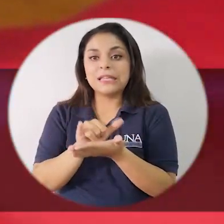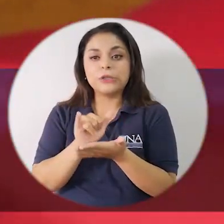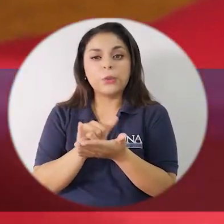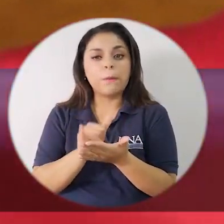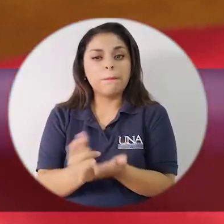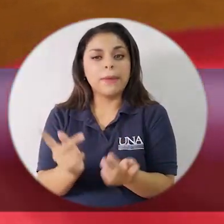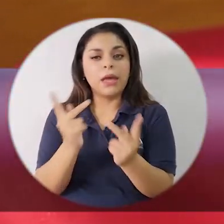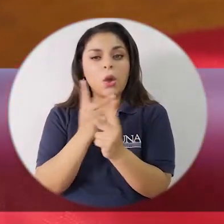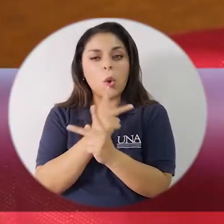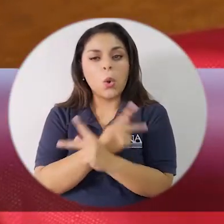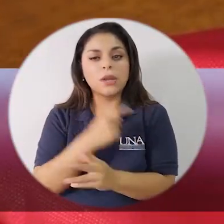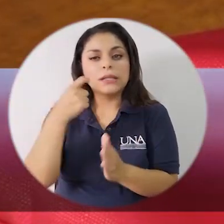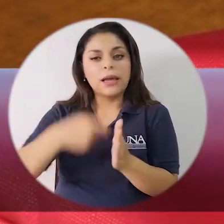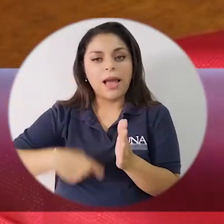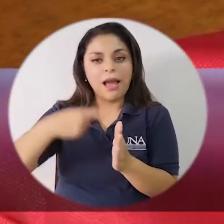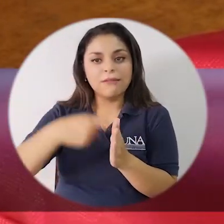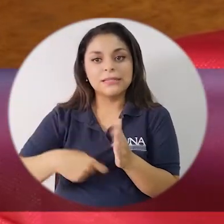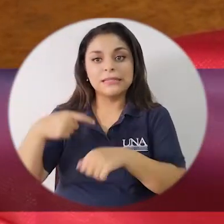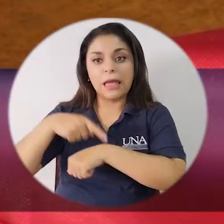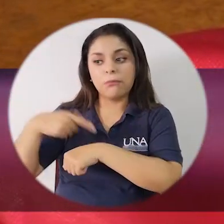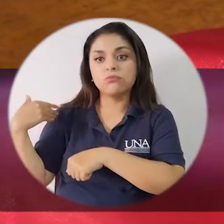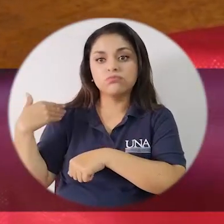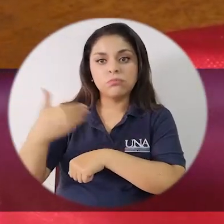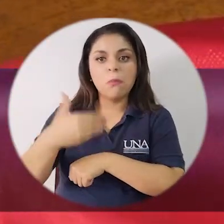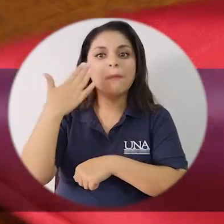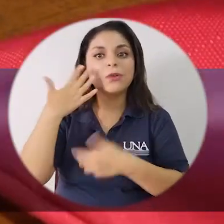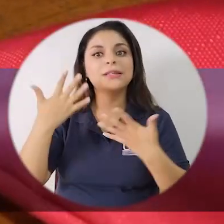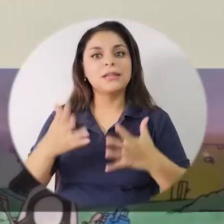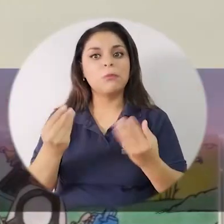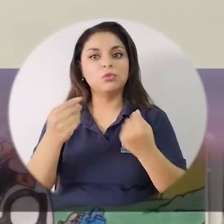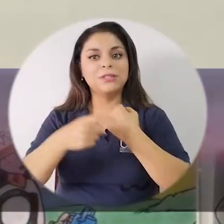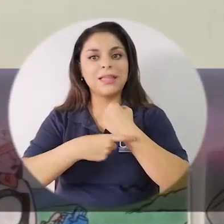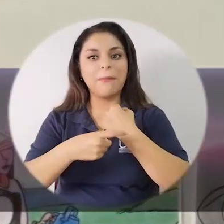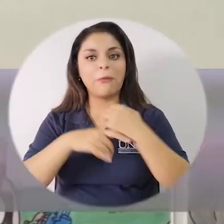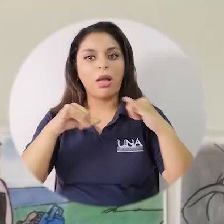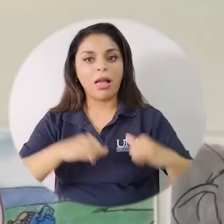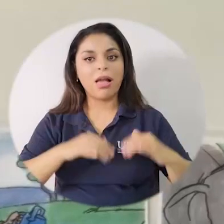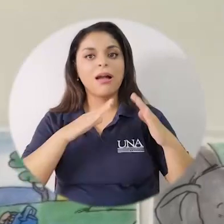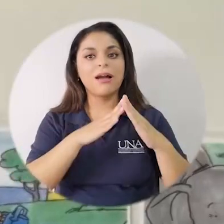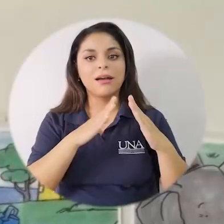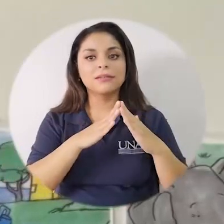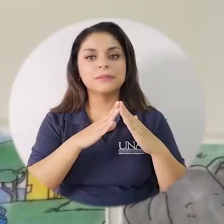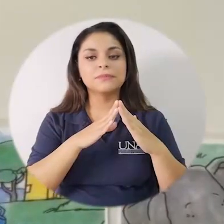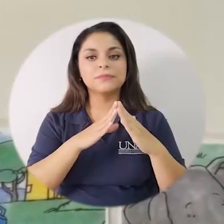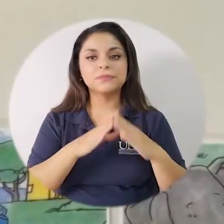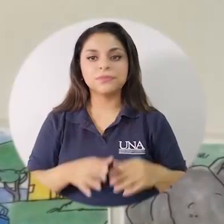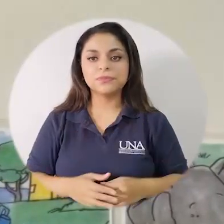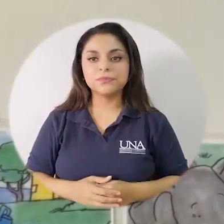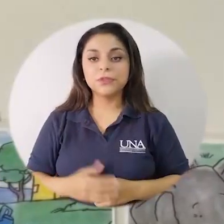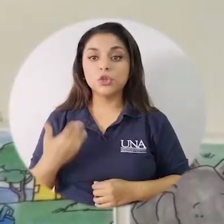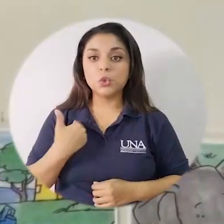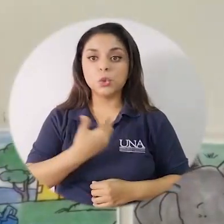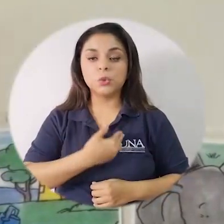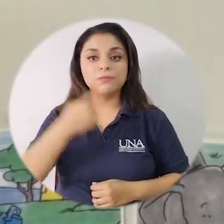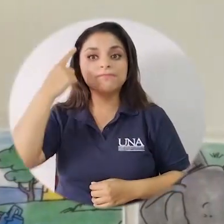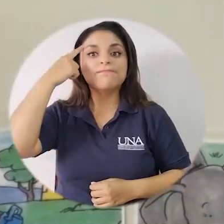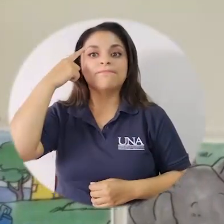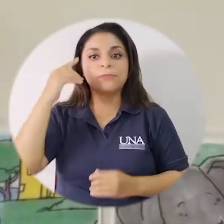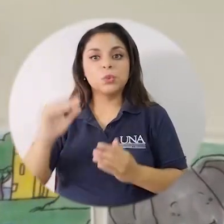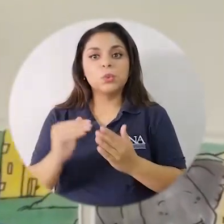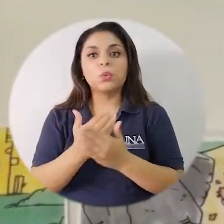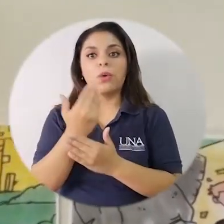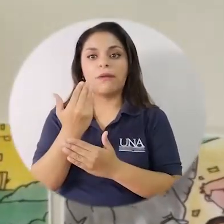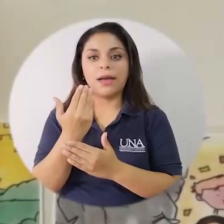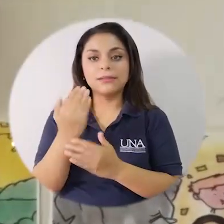ha agravado en todo este tiempo, porque ya tenemos bastante tiempo de estar en casa. Implementamos una primera estrategia que